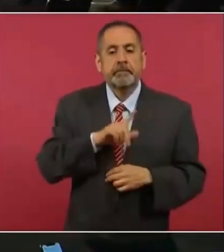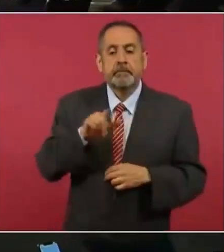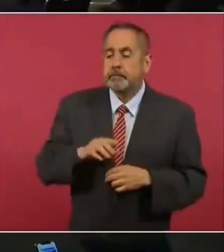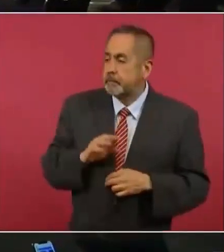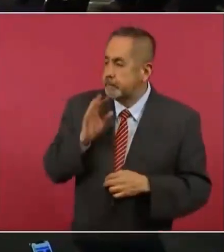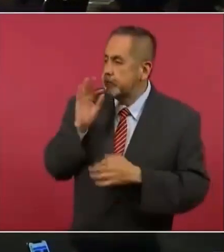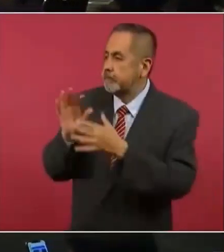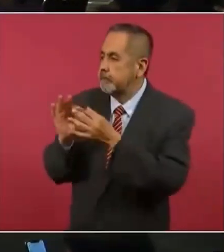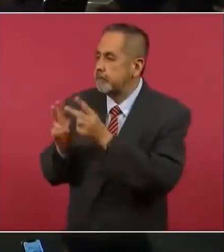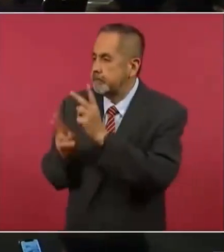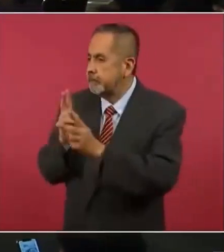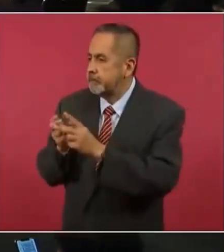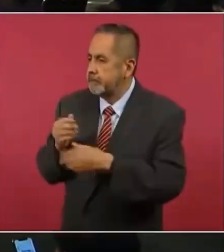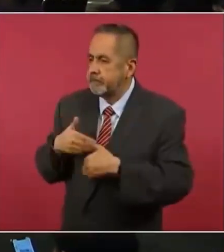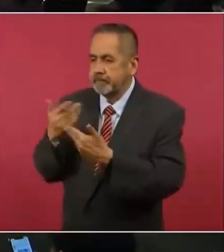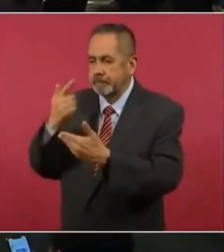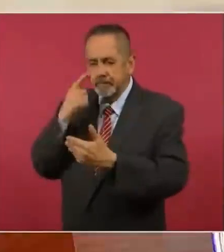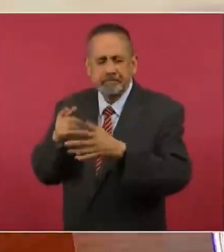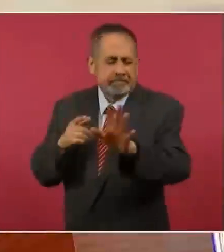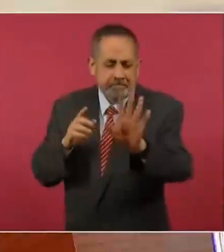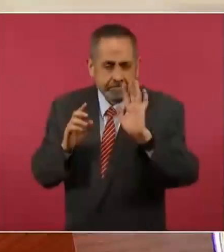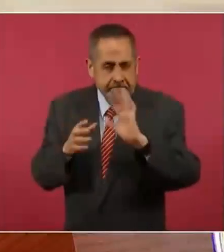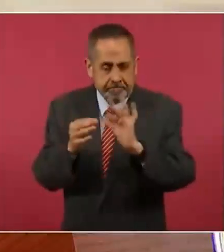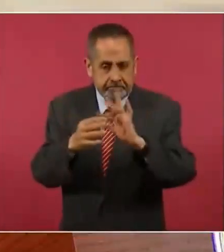no sé si está en la entrevista, creo que no.